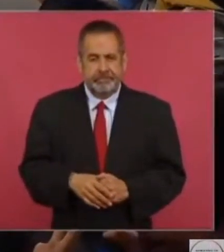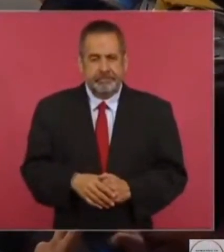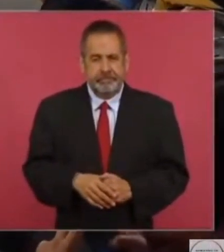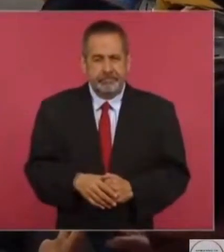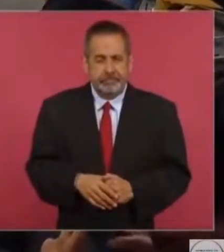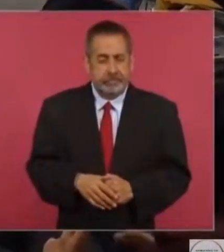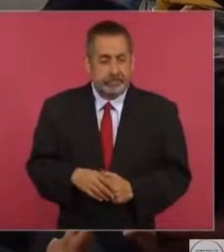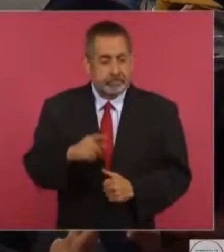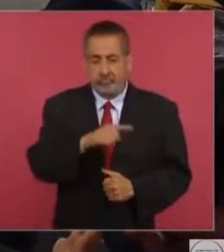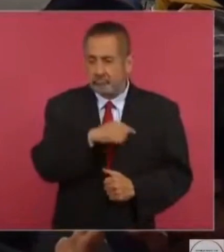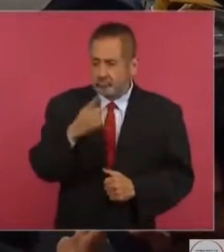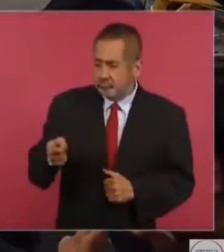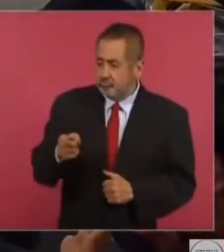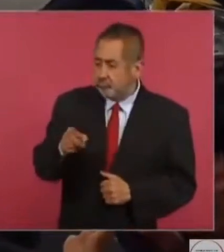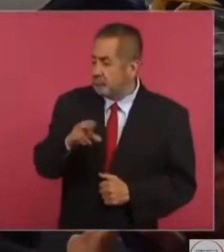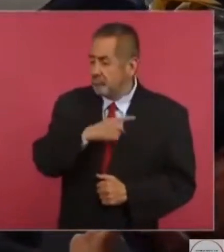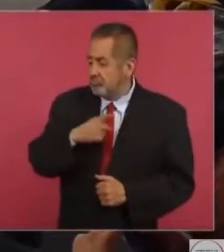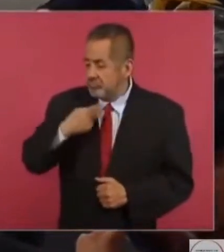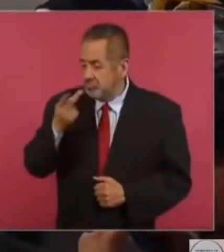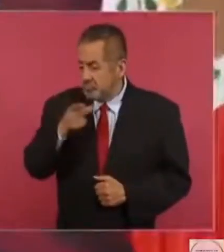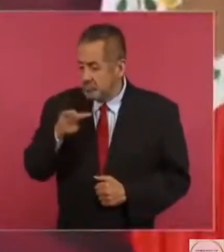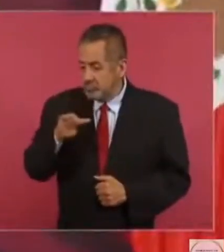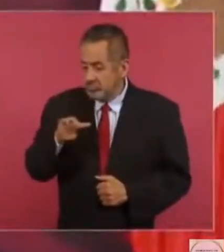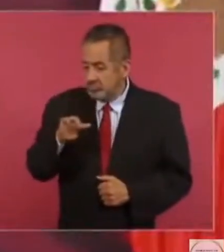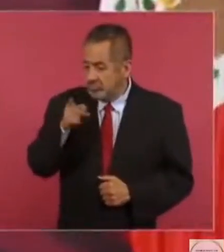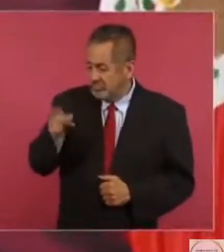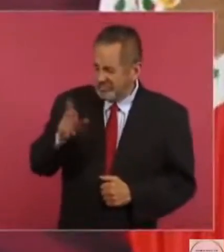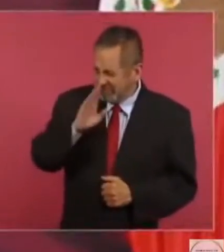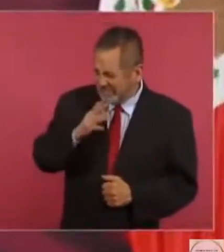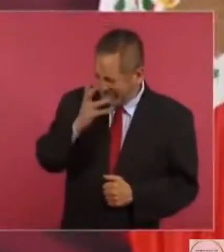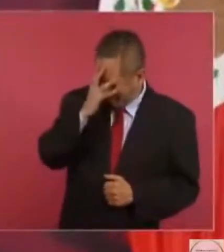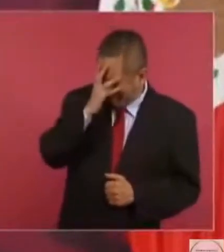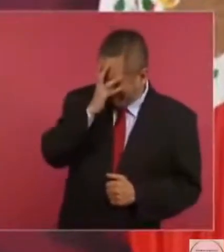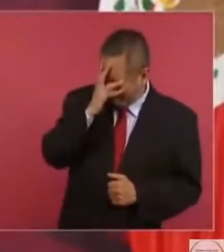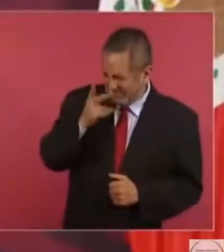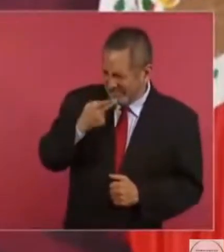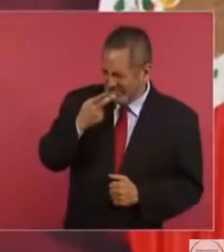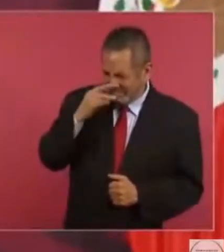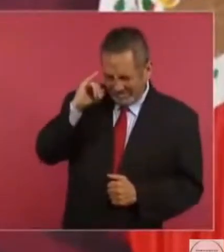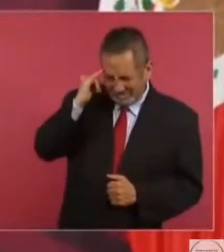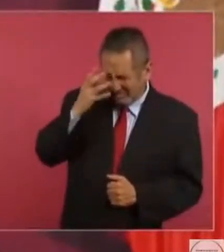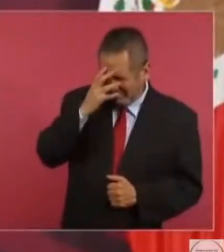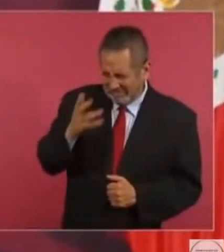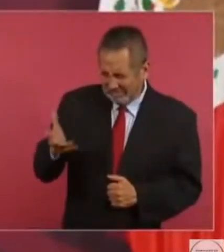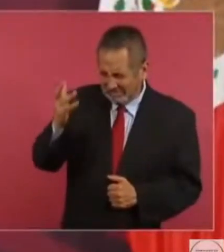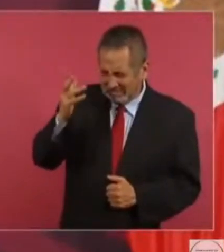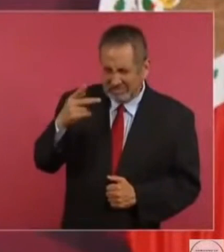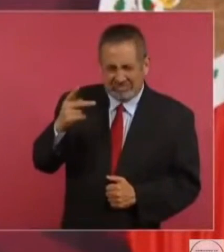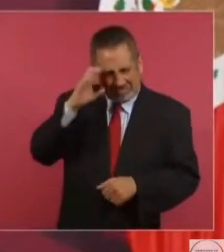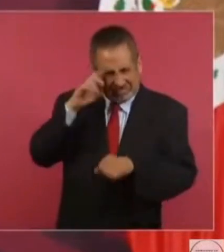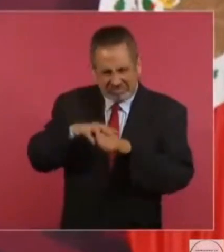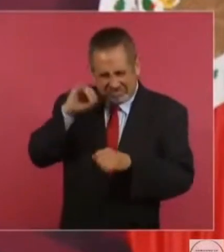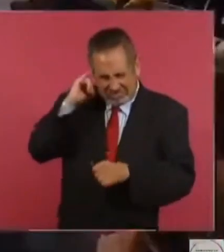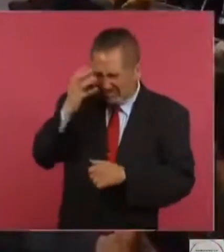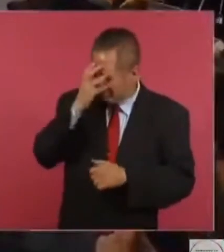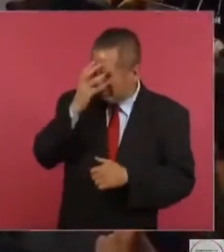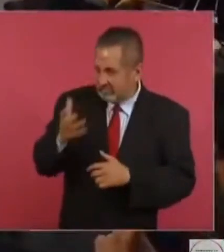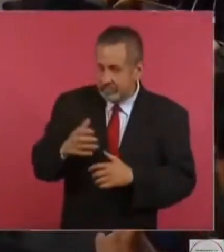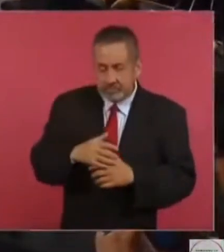llevó a que la gente se avergonzara de sus culturas.